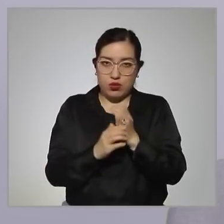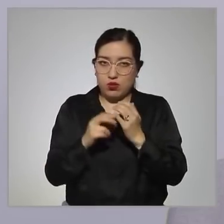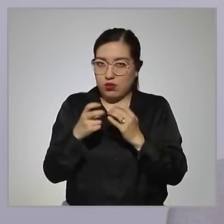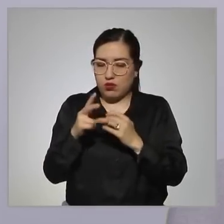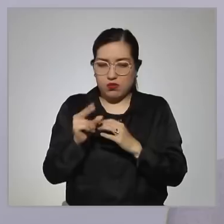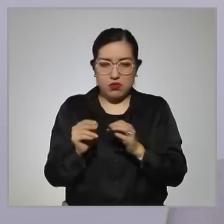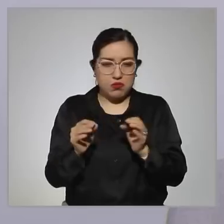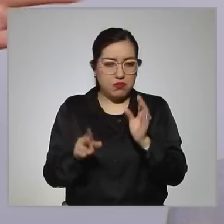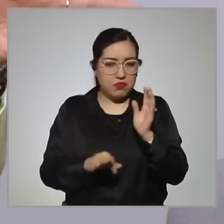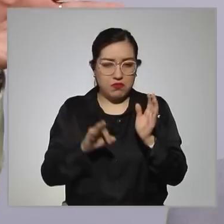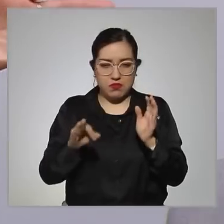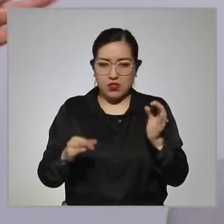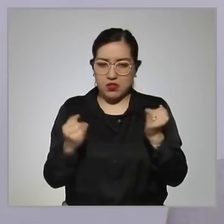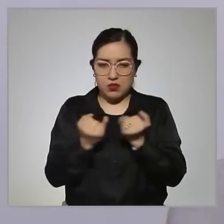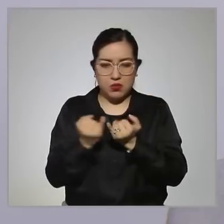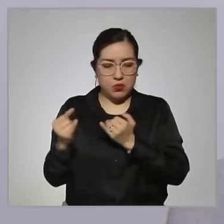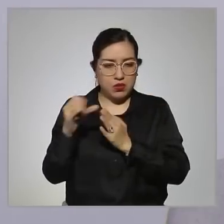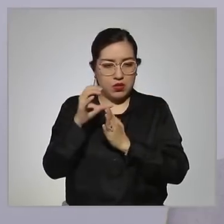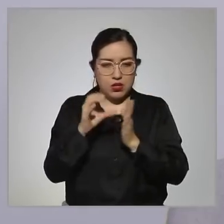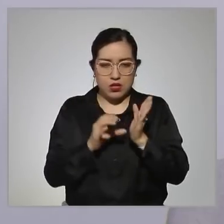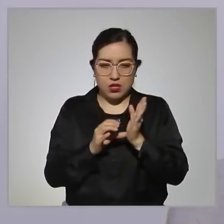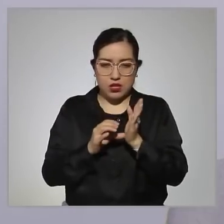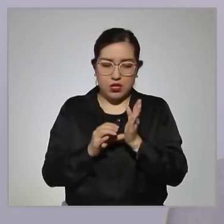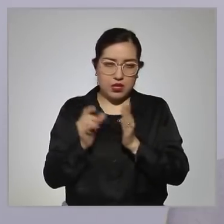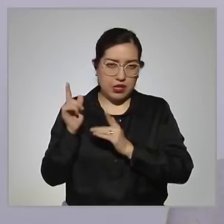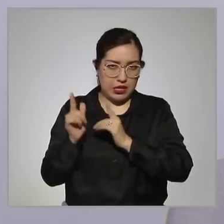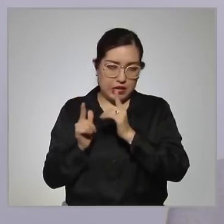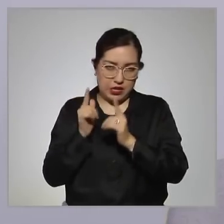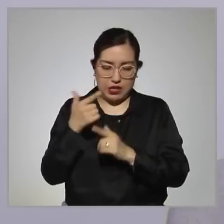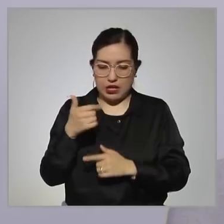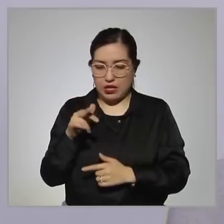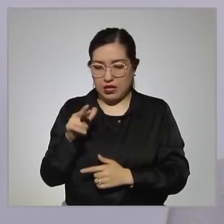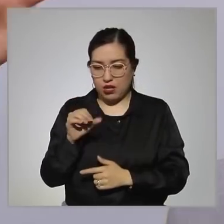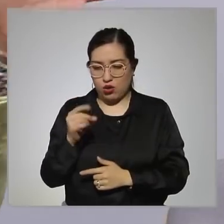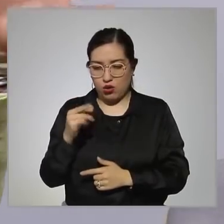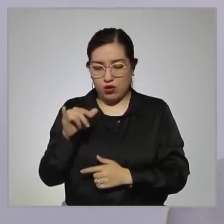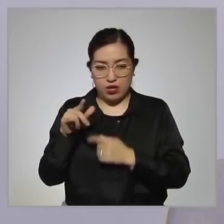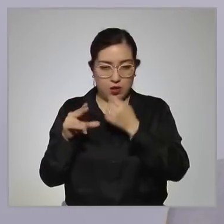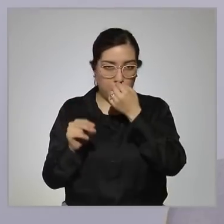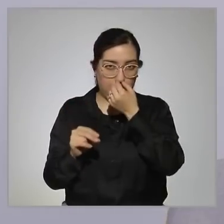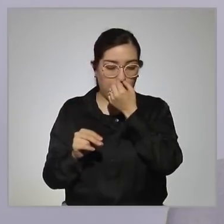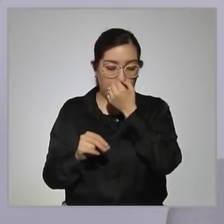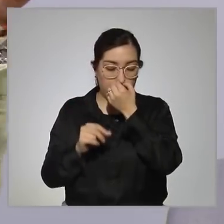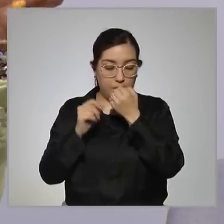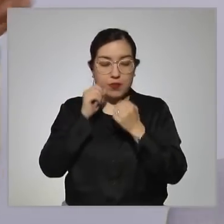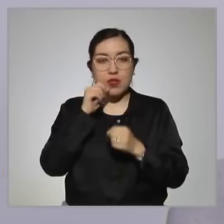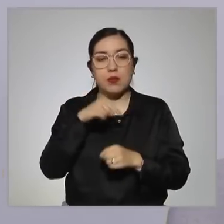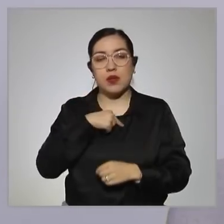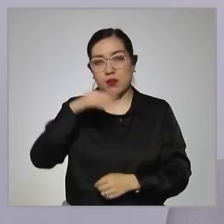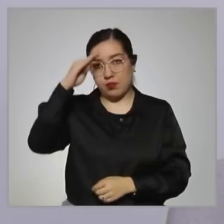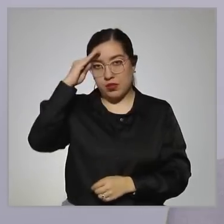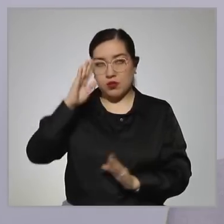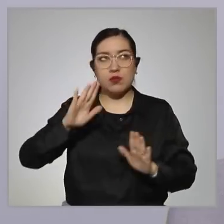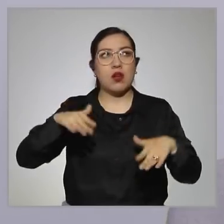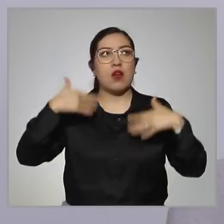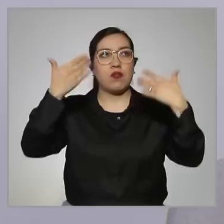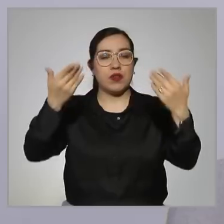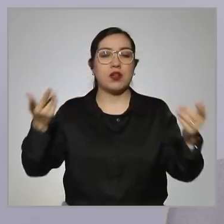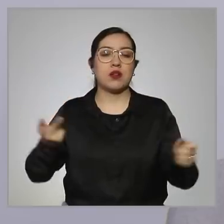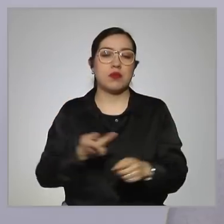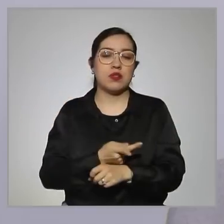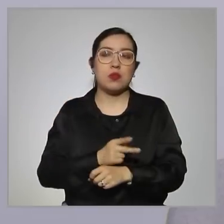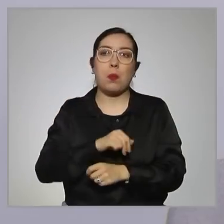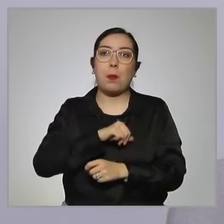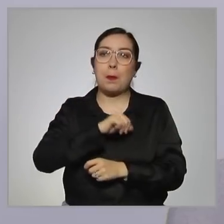nada con lo que el calendario gregoriano nos plantea como el Año Nuevo. Y también pienso incluso hacia el exterior, ¿no? ¿Qué pasa con